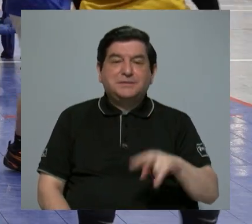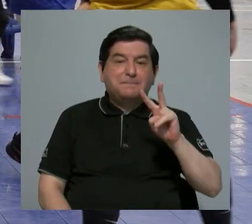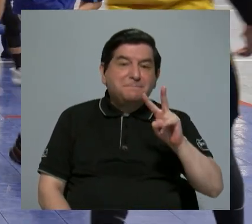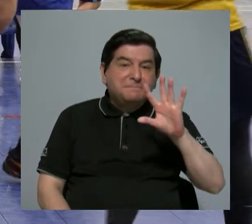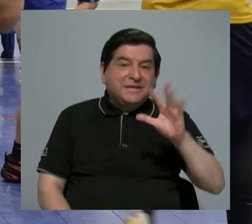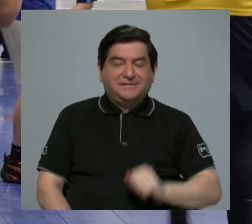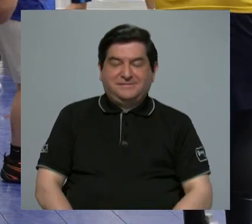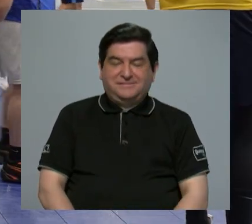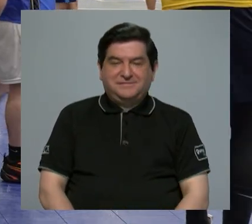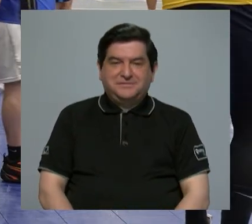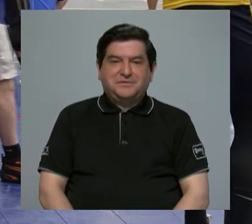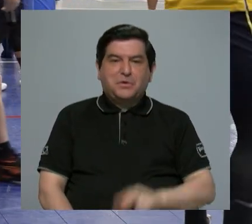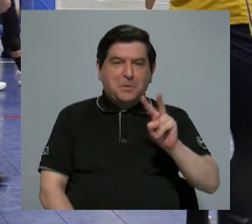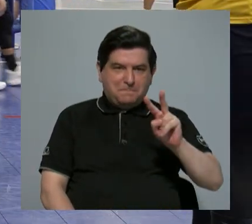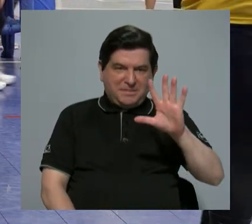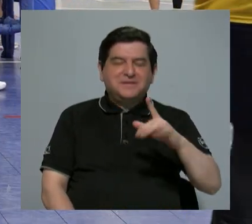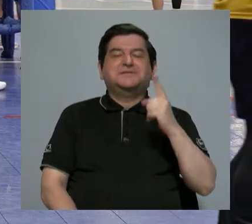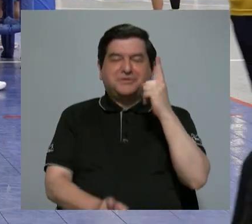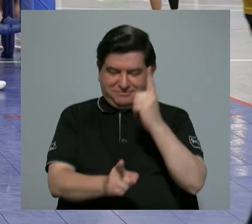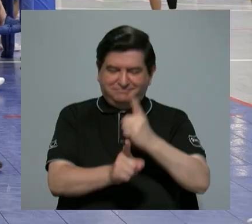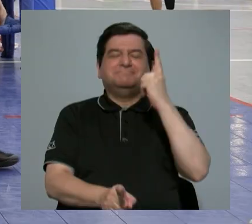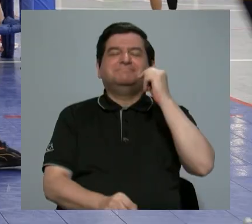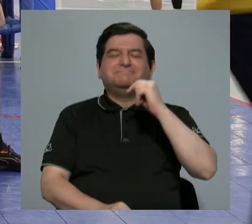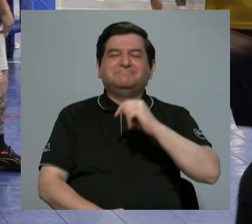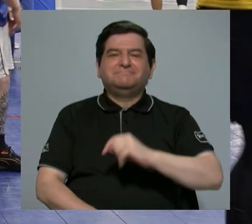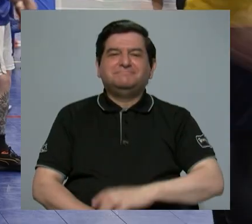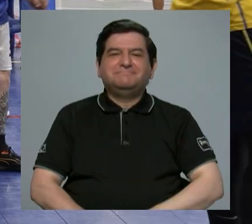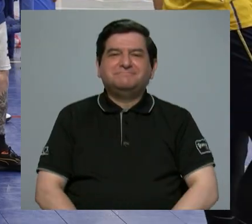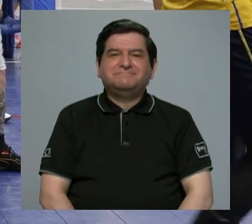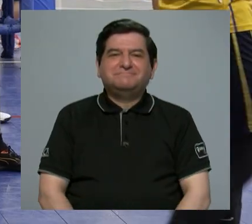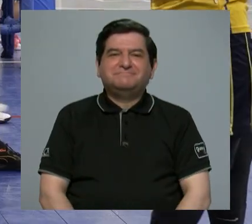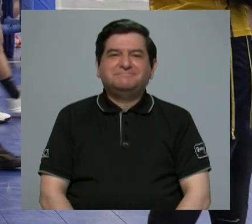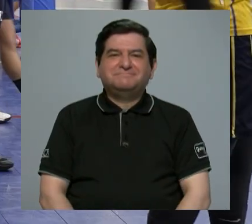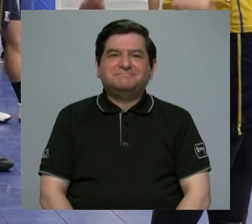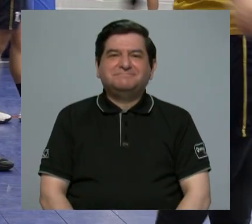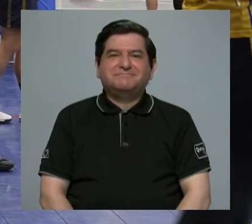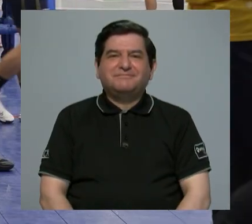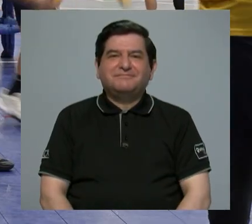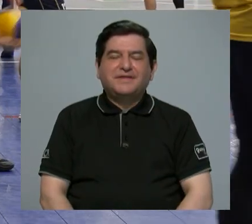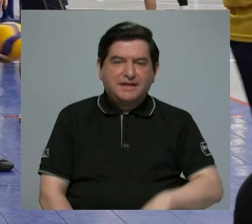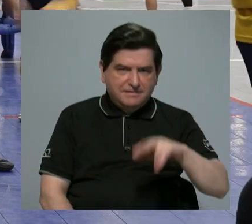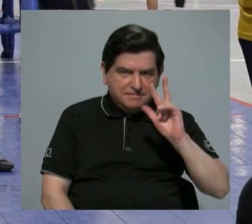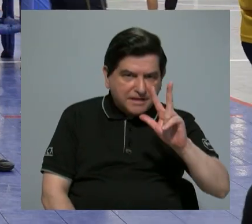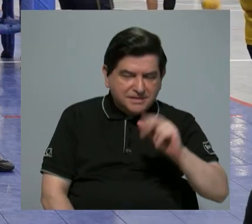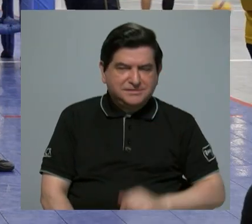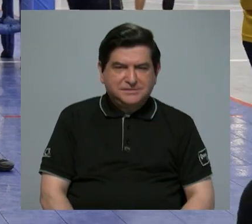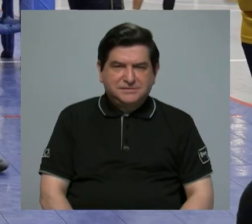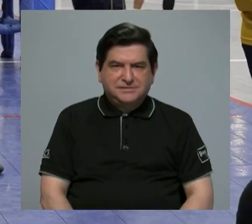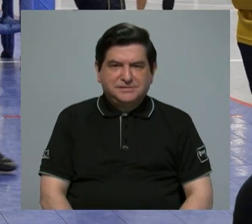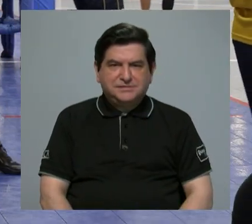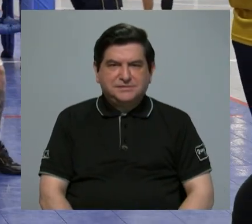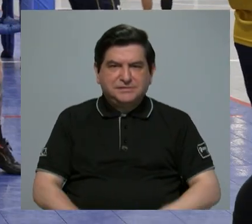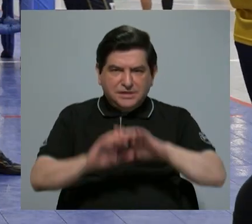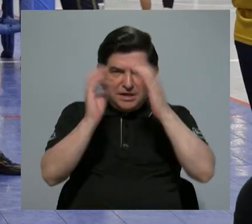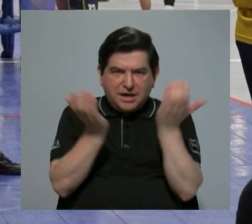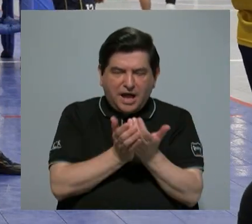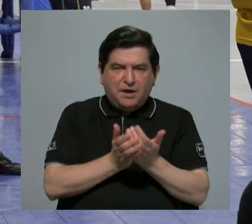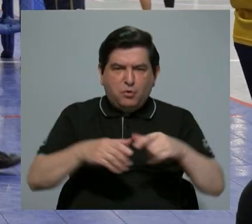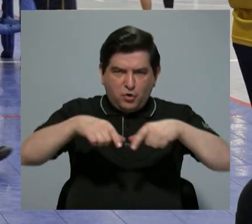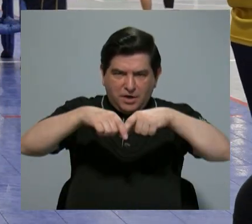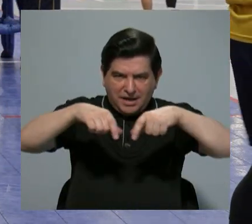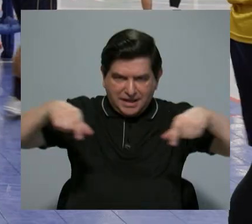25. 25 puntos y es buena, claro que sí. Dice la 3, si la bola toca la línea